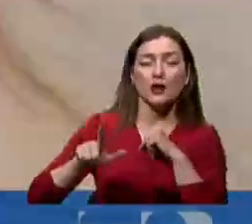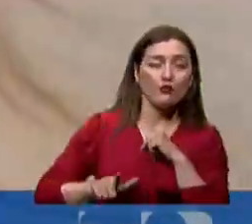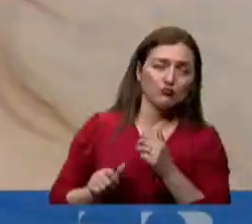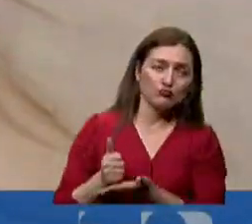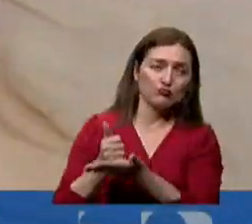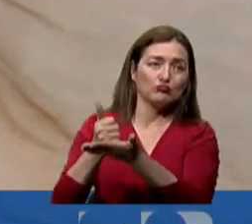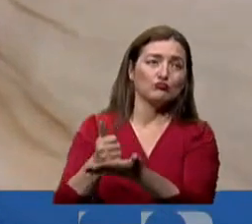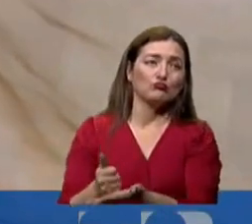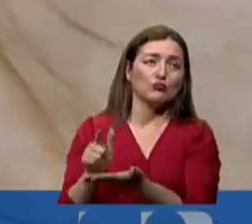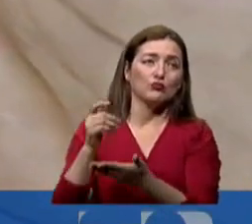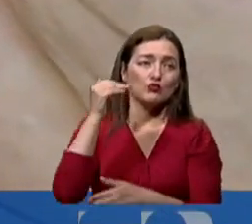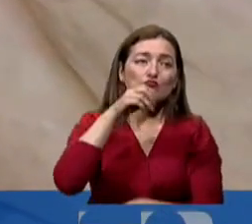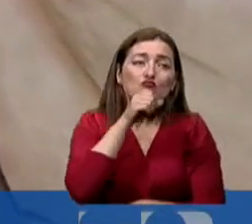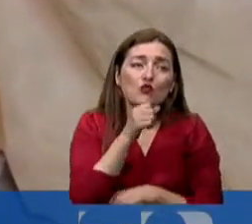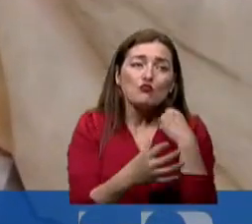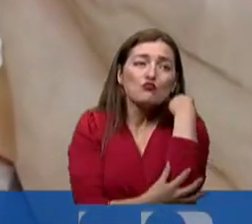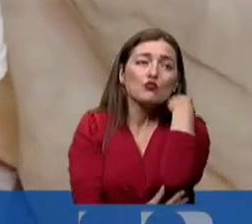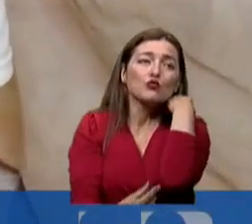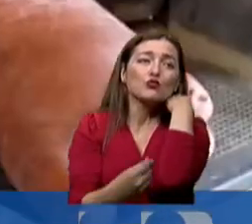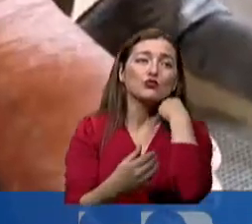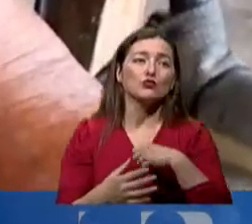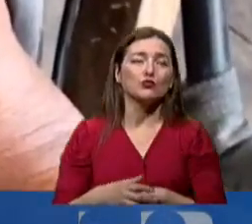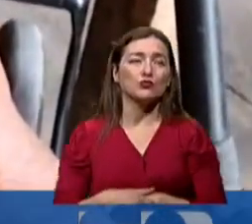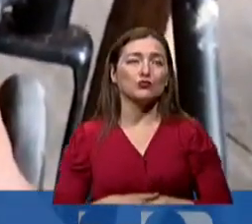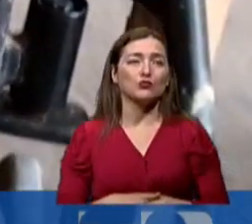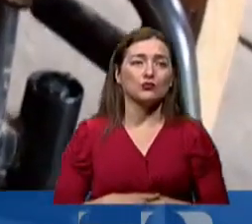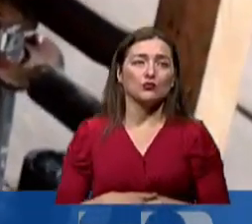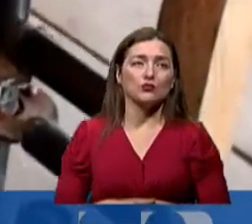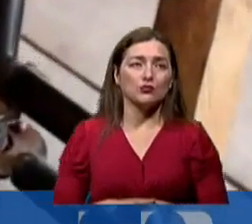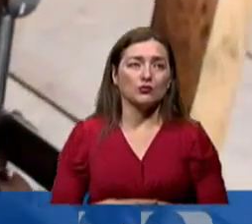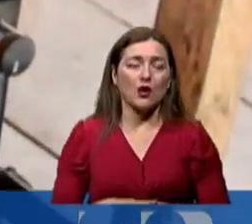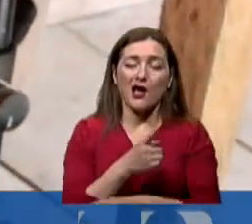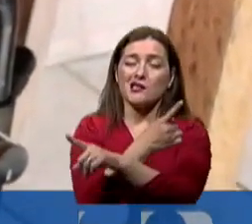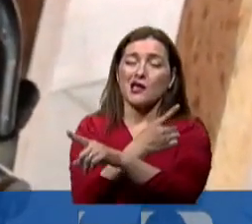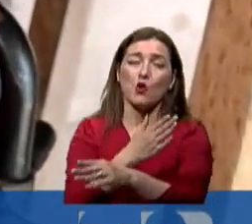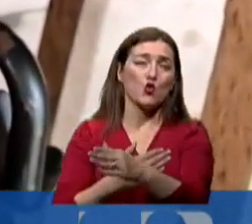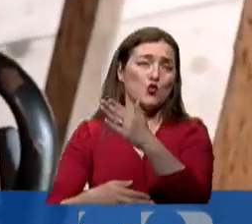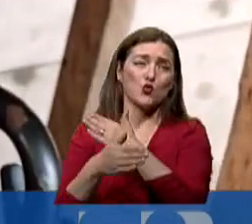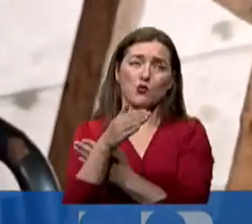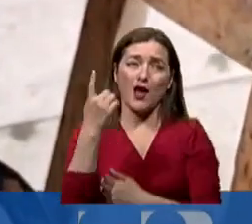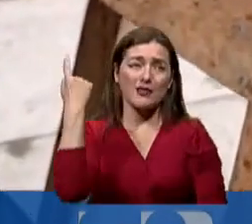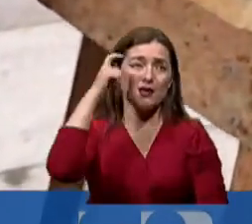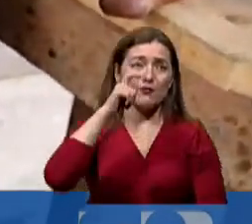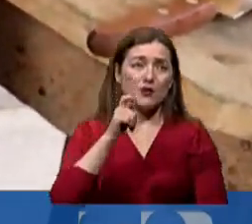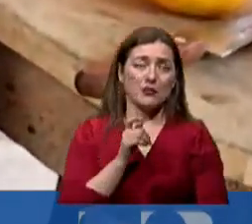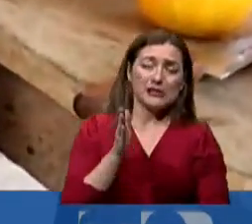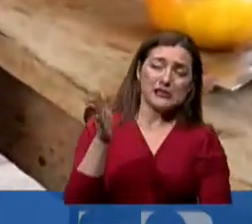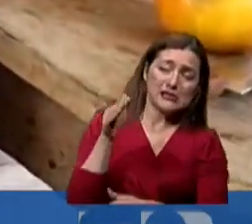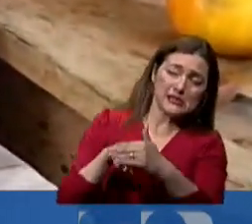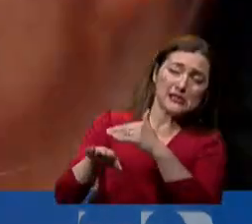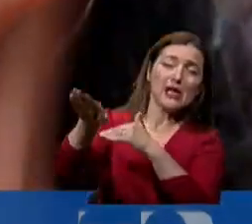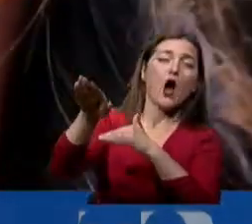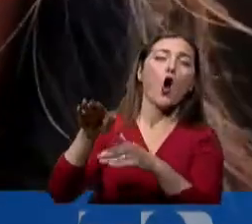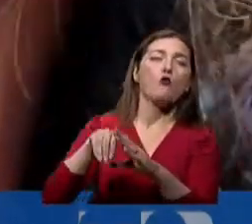bienestar a aquellos adultos de bajos recursos económicos y que por su condición se les hace difícil visitar un puesto de